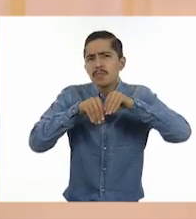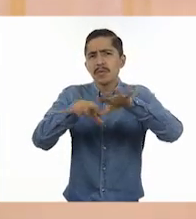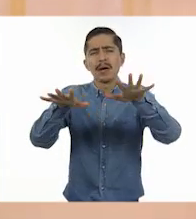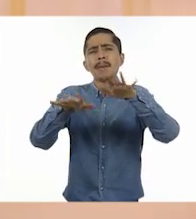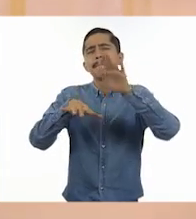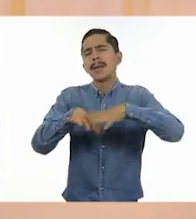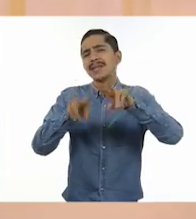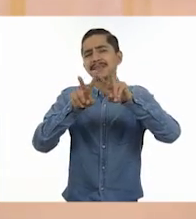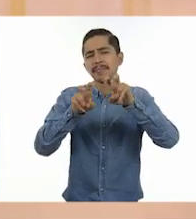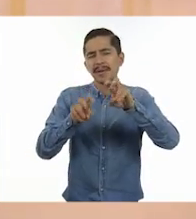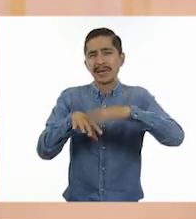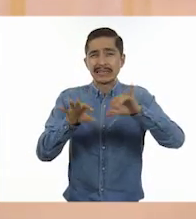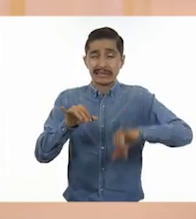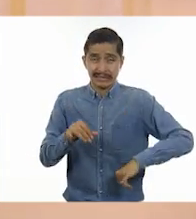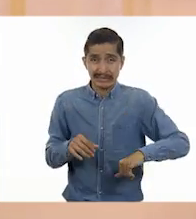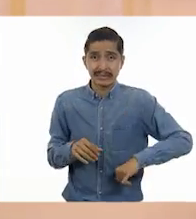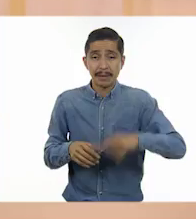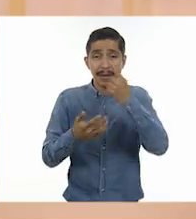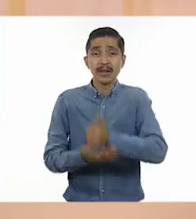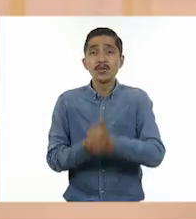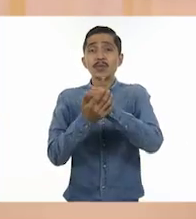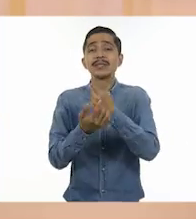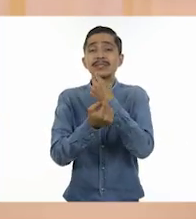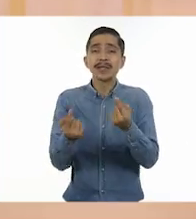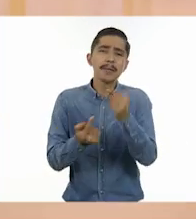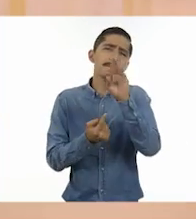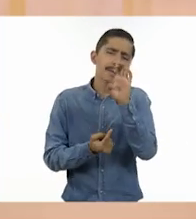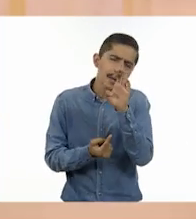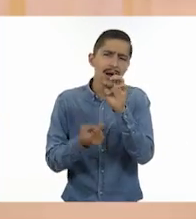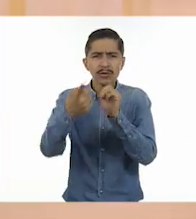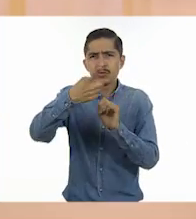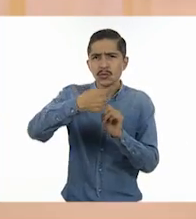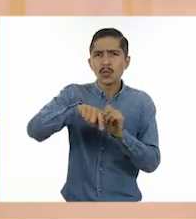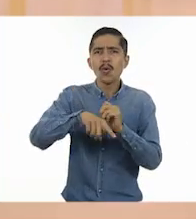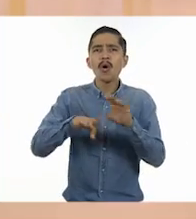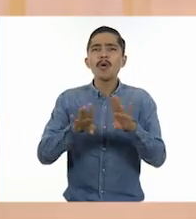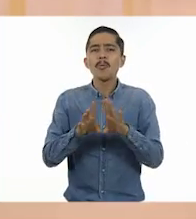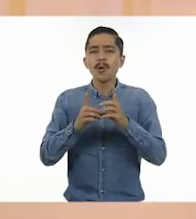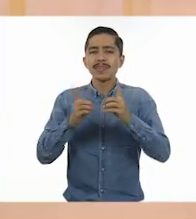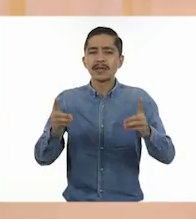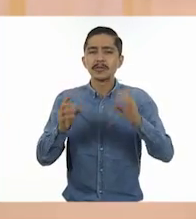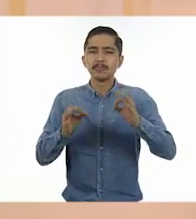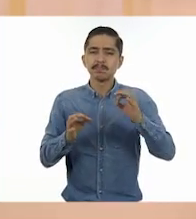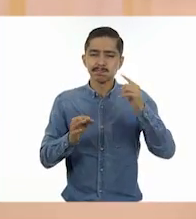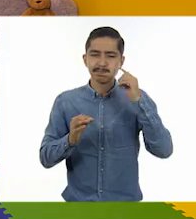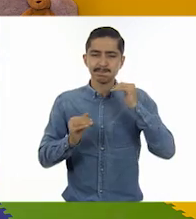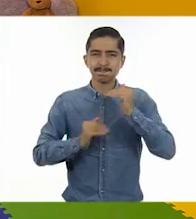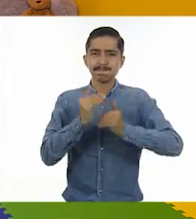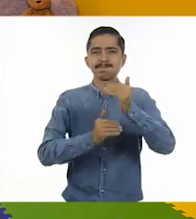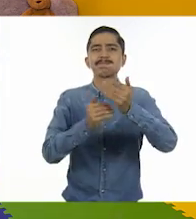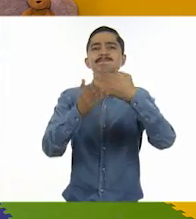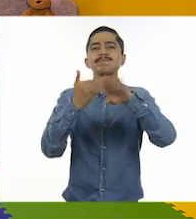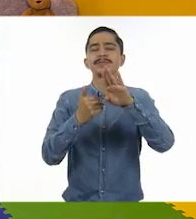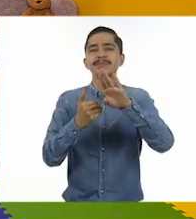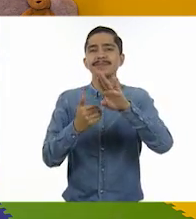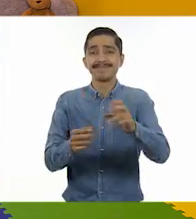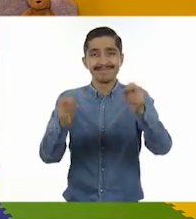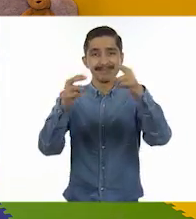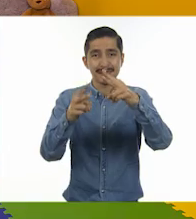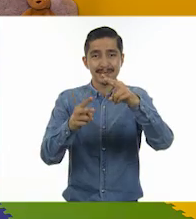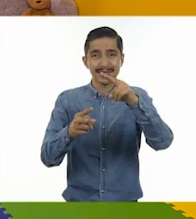muy interesantes para ayudar a que tu bebé, niña o niño, se desarrolle de una manera óptima. Nos vemos,